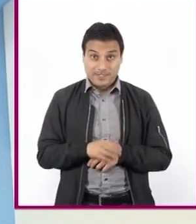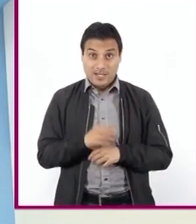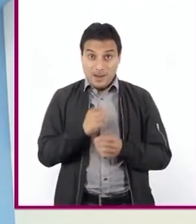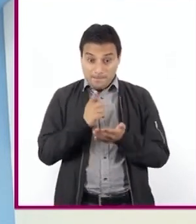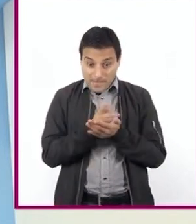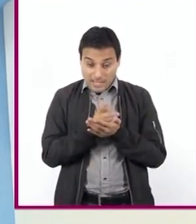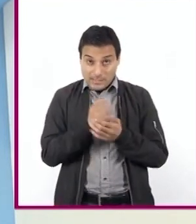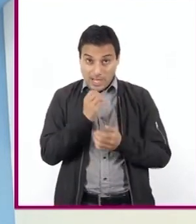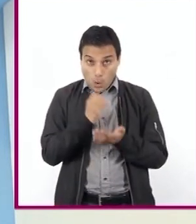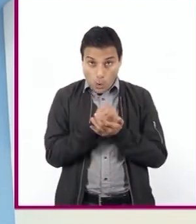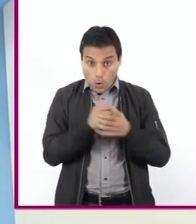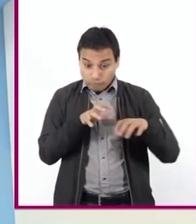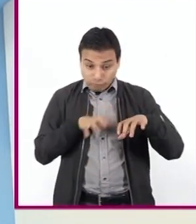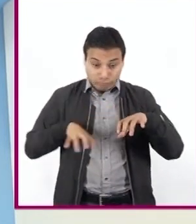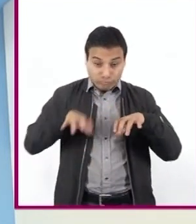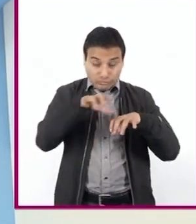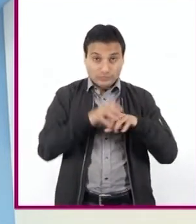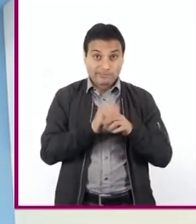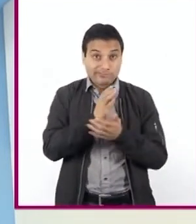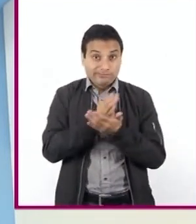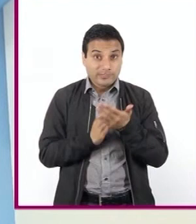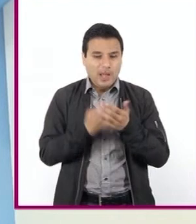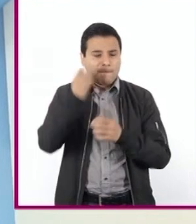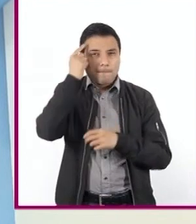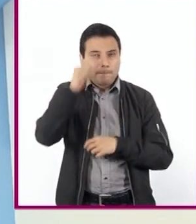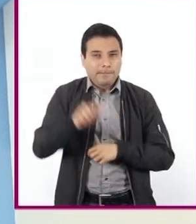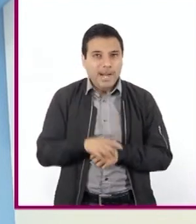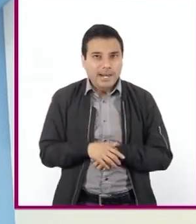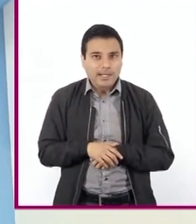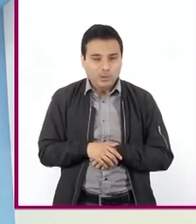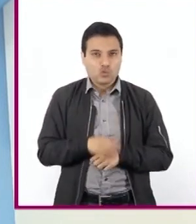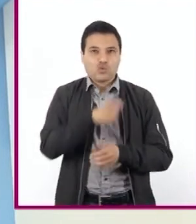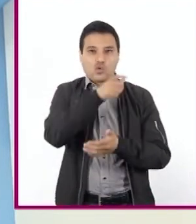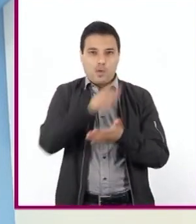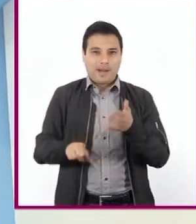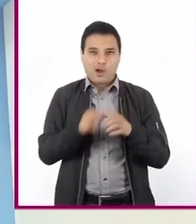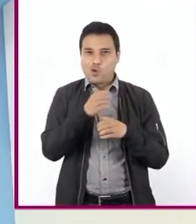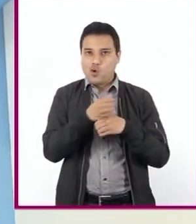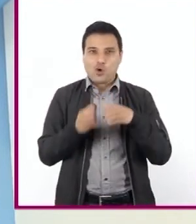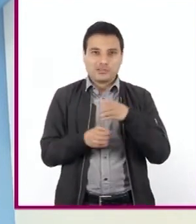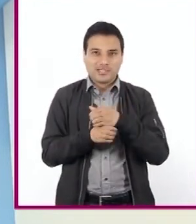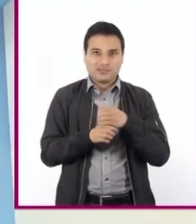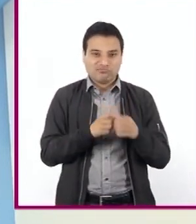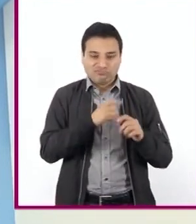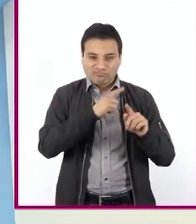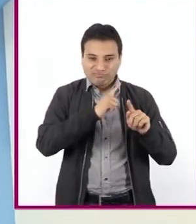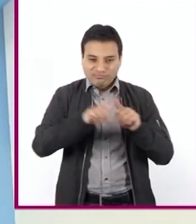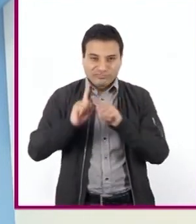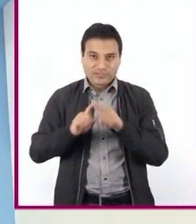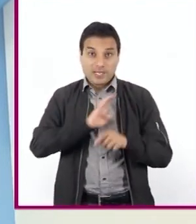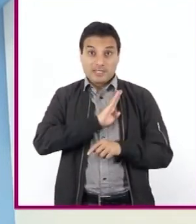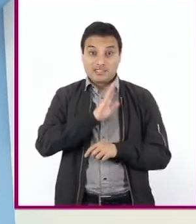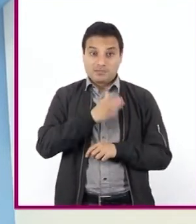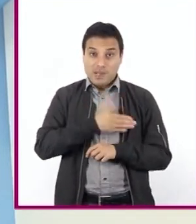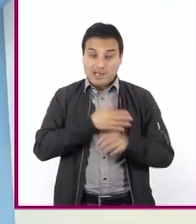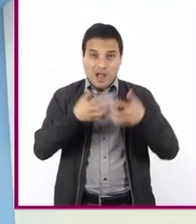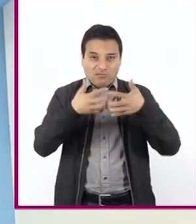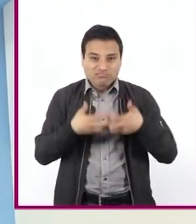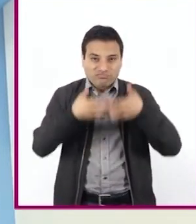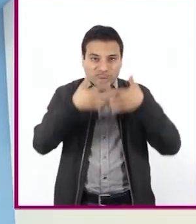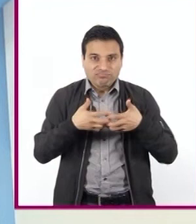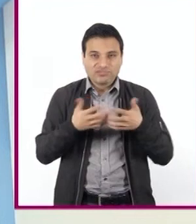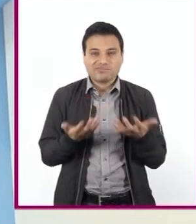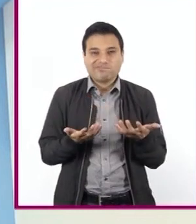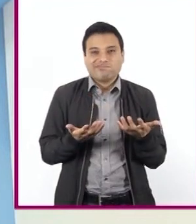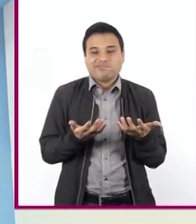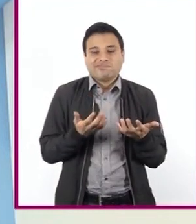los metales preciosos se utilizaba para la compra de bienes que España no producía por su pobre desarrollo industrial